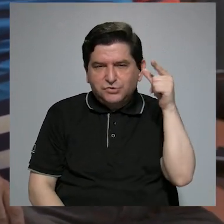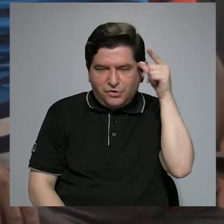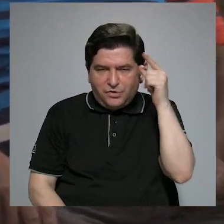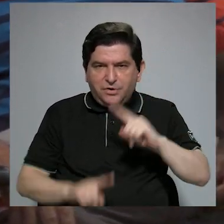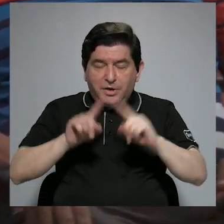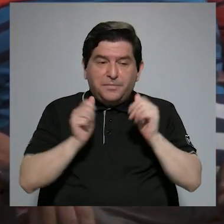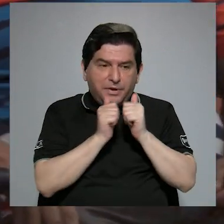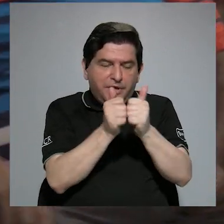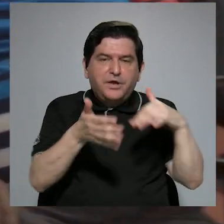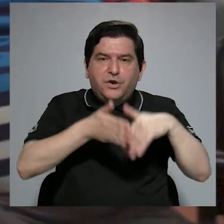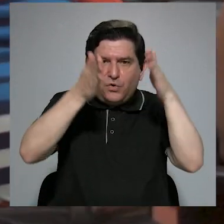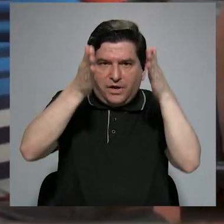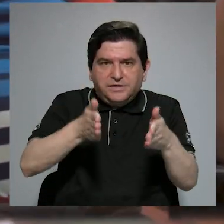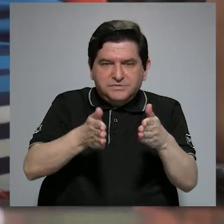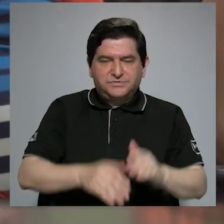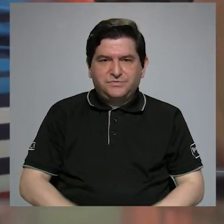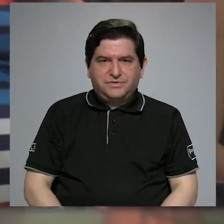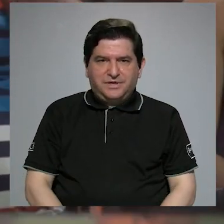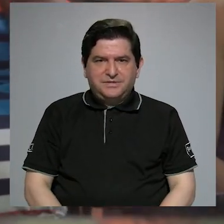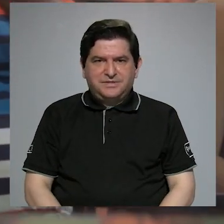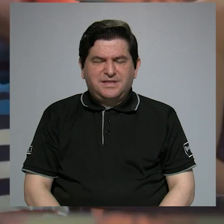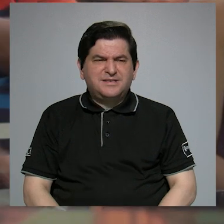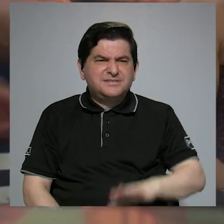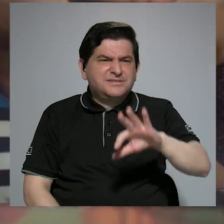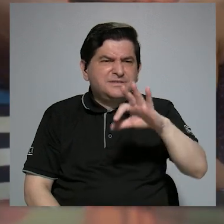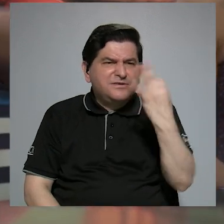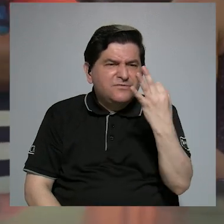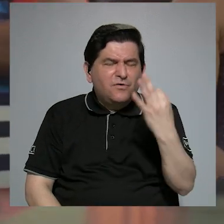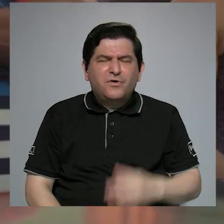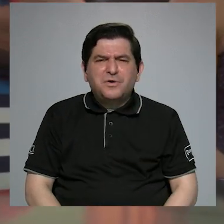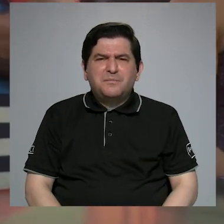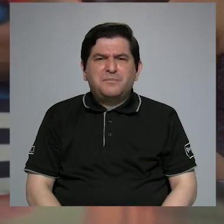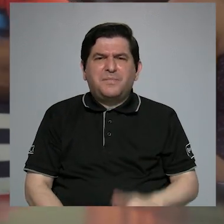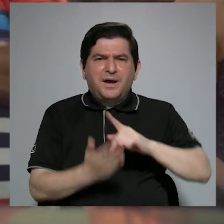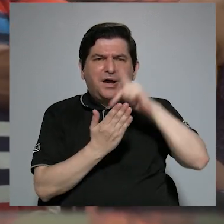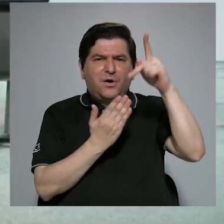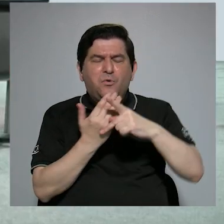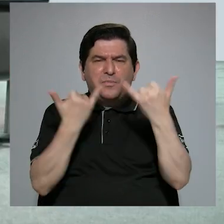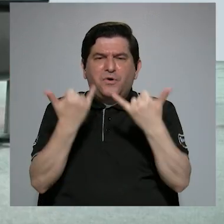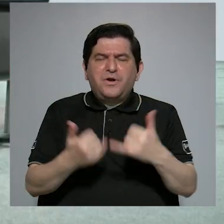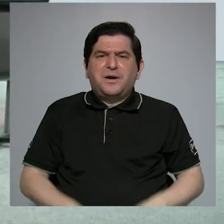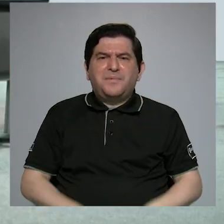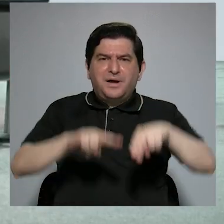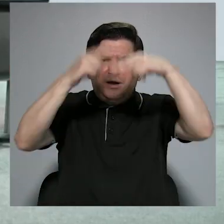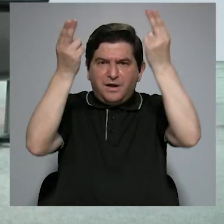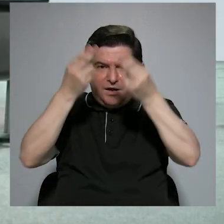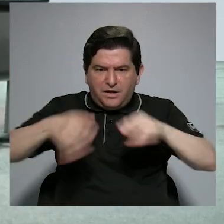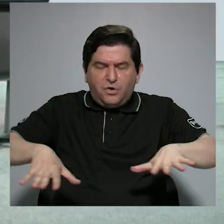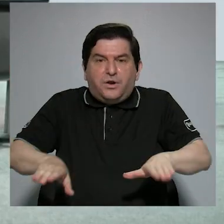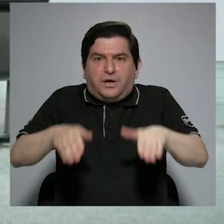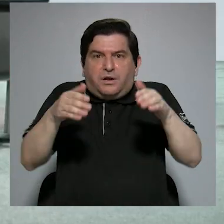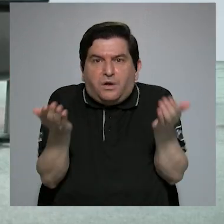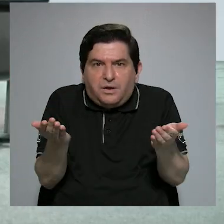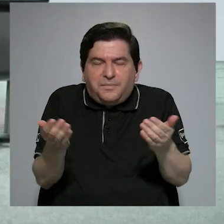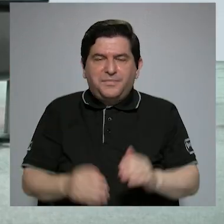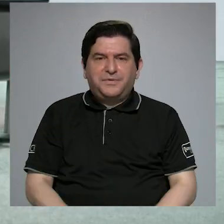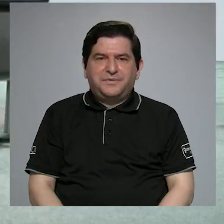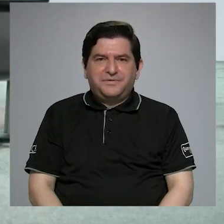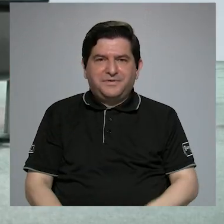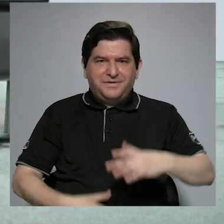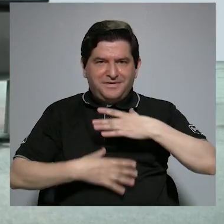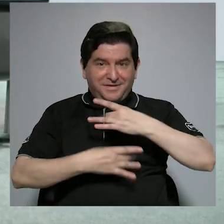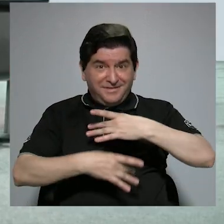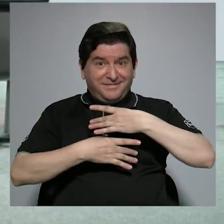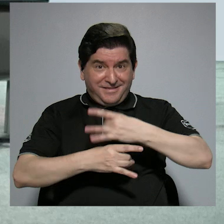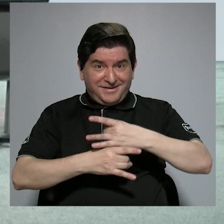también acompañar a los estudiantes y las estudiantes en cómo es acompañar un espacio que se volvió virtual. Y fue muy interesante porque